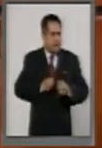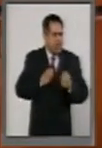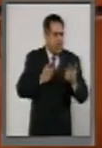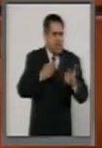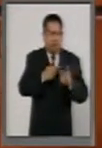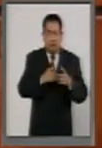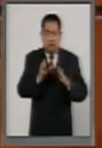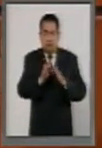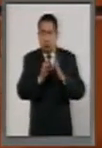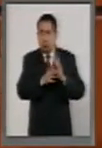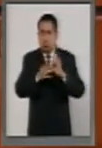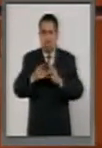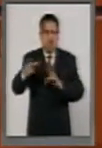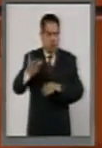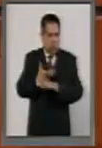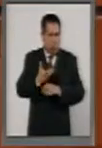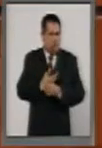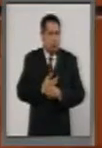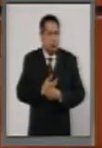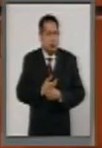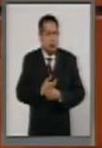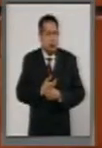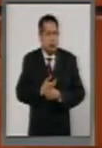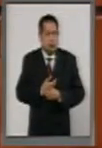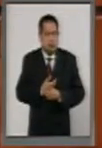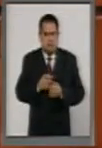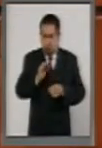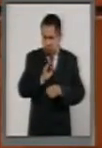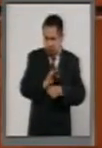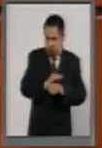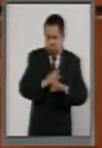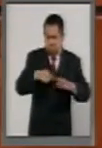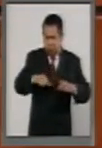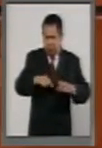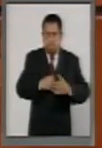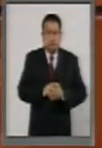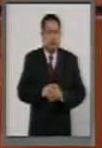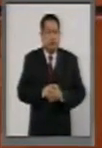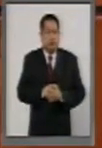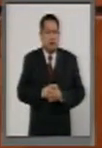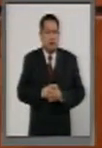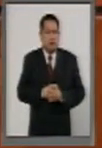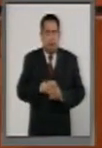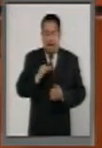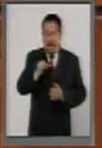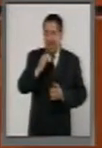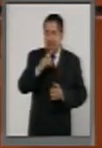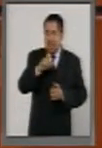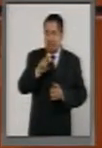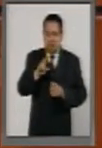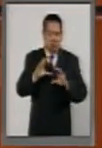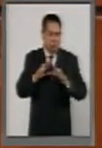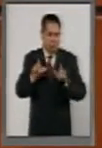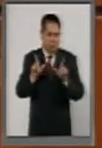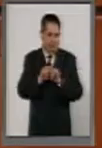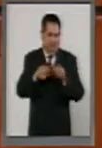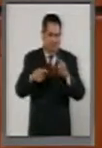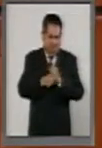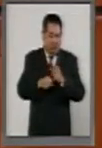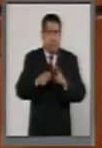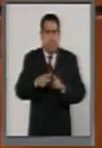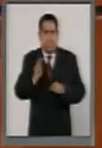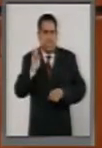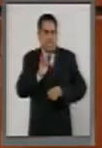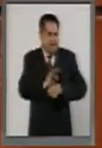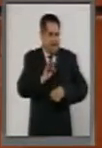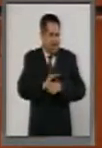la Constitución de los Estados Unidos. La ACLU, como sus siglas, defiende no solo